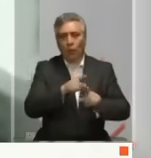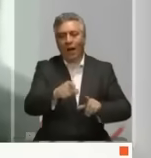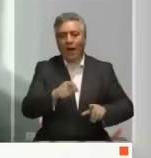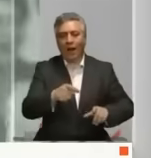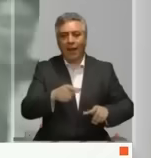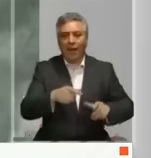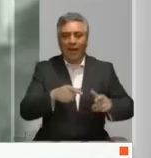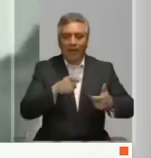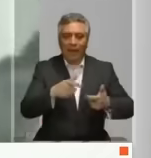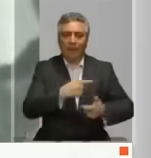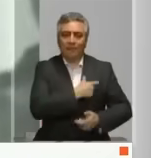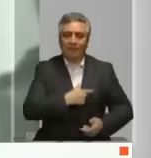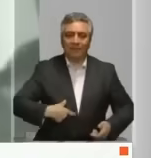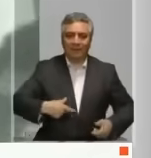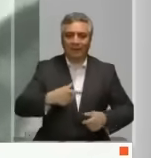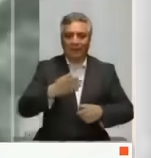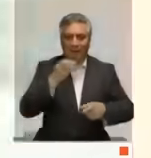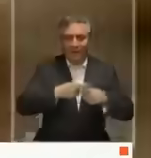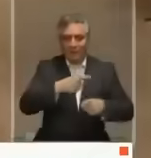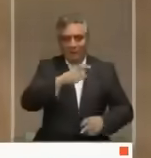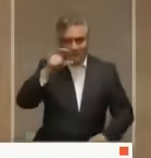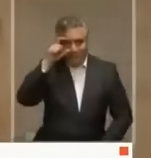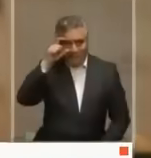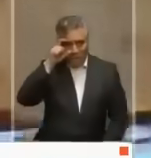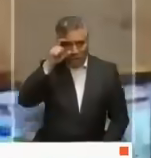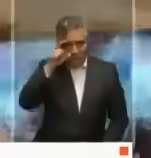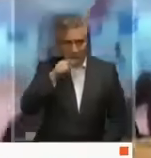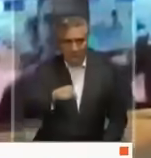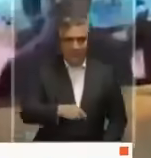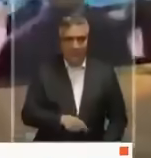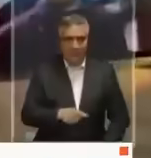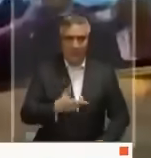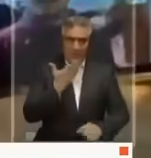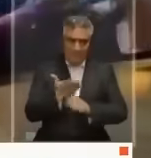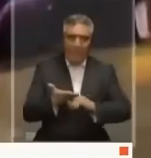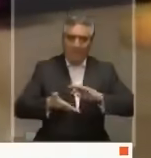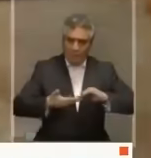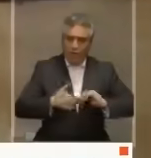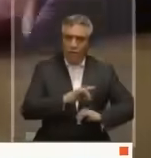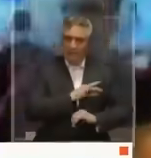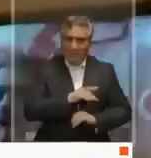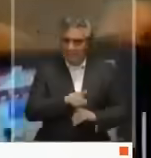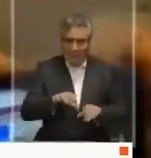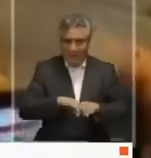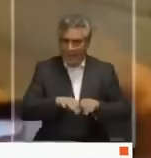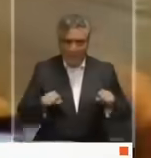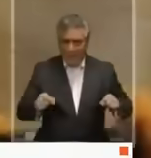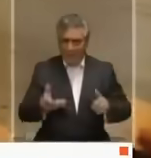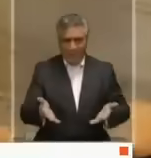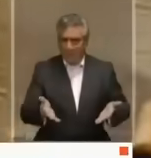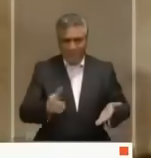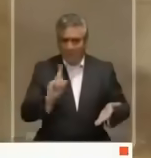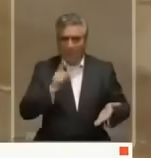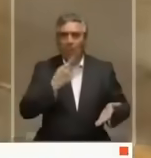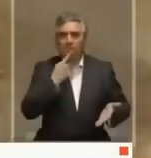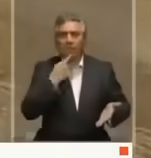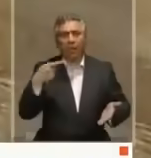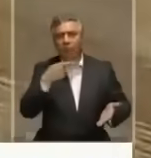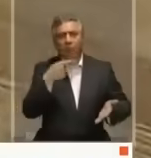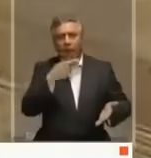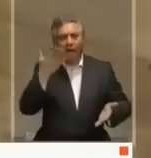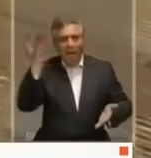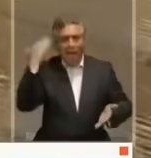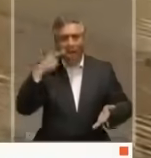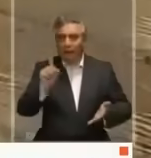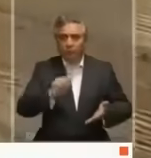encabezado por el presidente Salvador Allende. Quiero pedirle perdón a Chile porque ese acuerdo espurio al que hacen referencia es un acuerdo